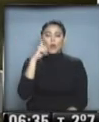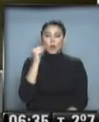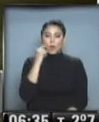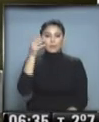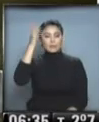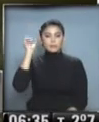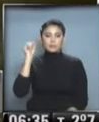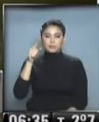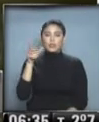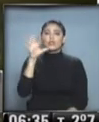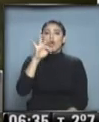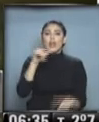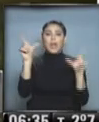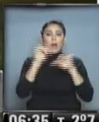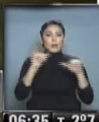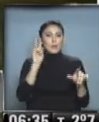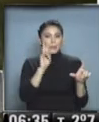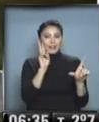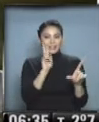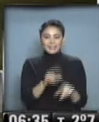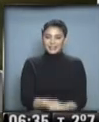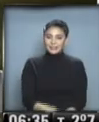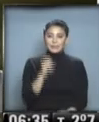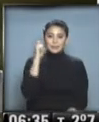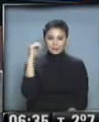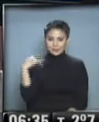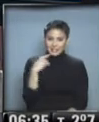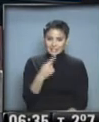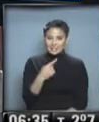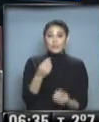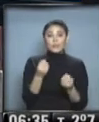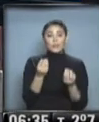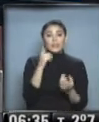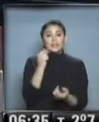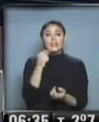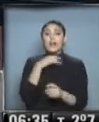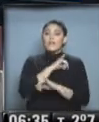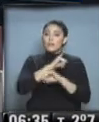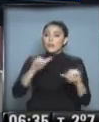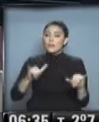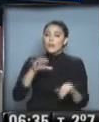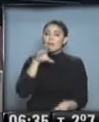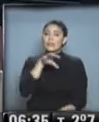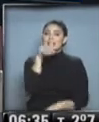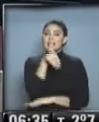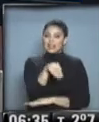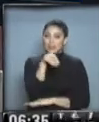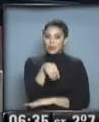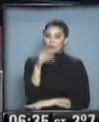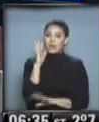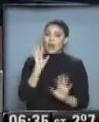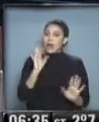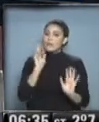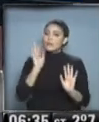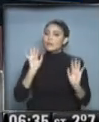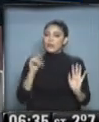Franco Cobos. Miro todos los días el programa. Hola, buenos días. Bueno, y te cuento que en Río Gallegos hay un aviso de alerta para el sur de Santa Cruz porque está ingresando un